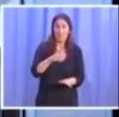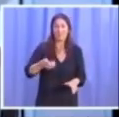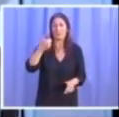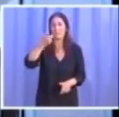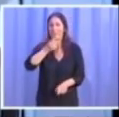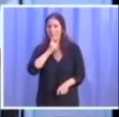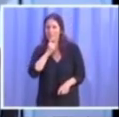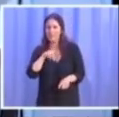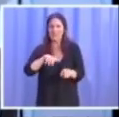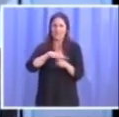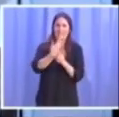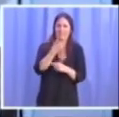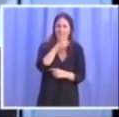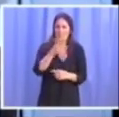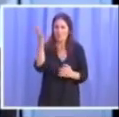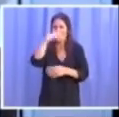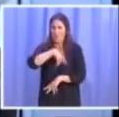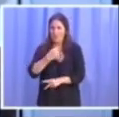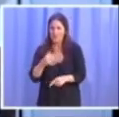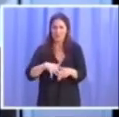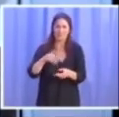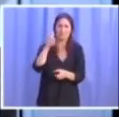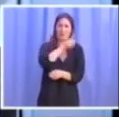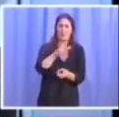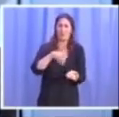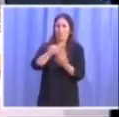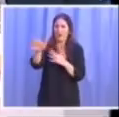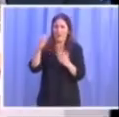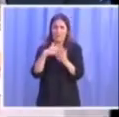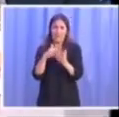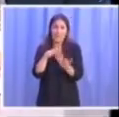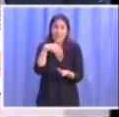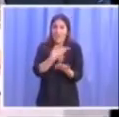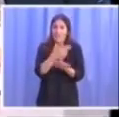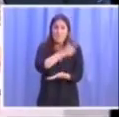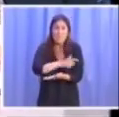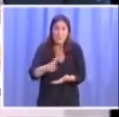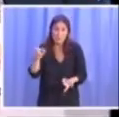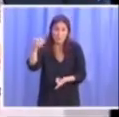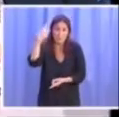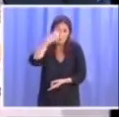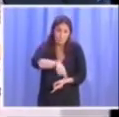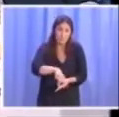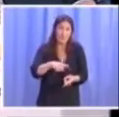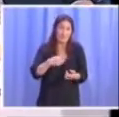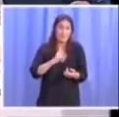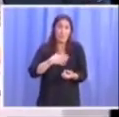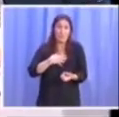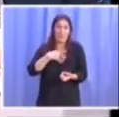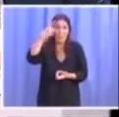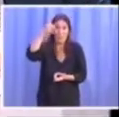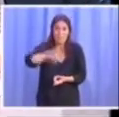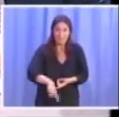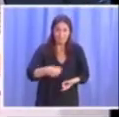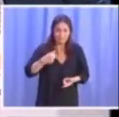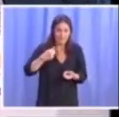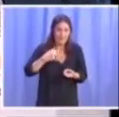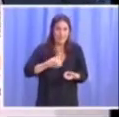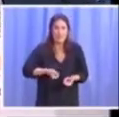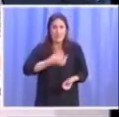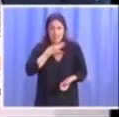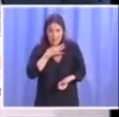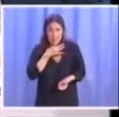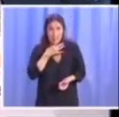dificultades, la gente que no tiene vivienda, la gente que sale de los desahucios, la gente que muchas veces no tiene, como bien sabe, para llegar a final de mes, mucha